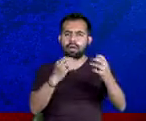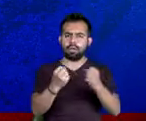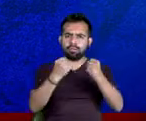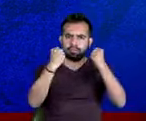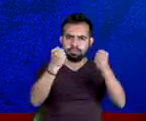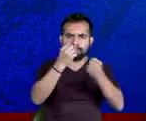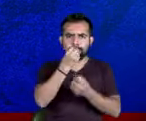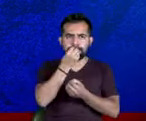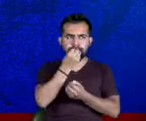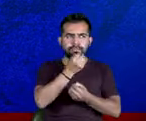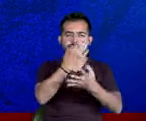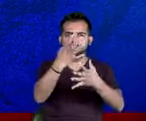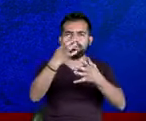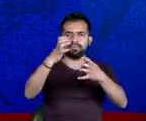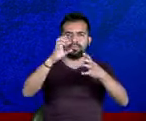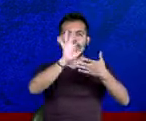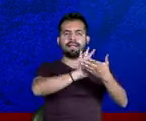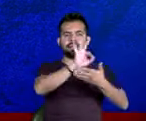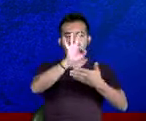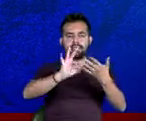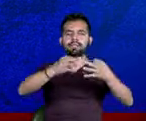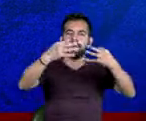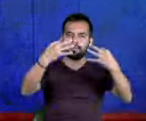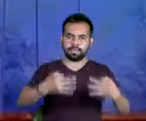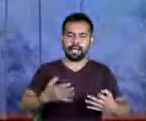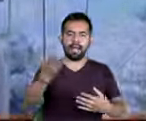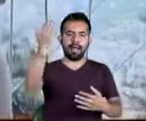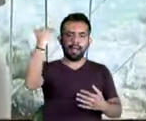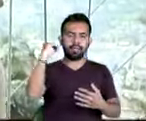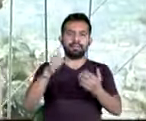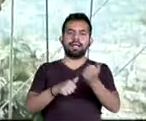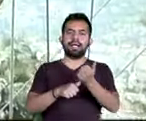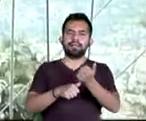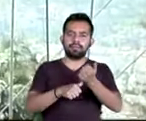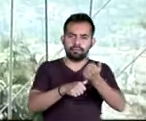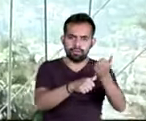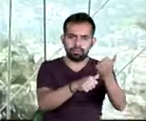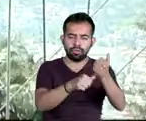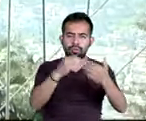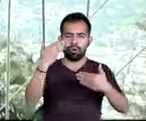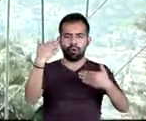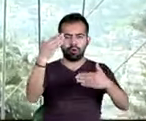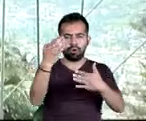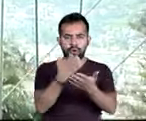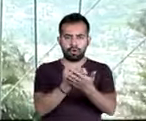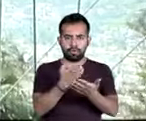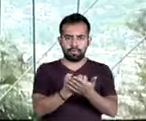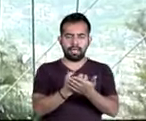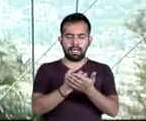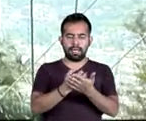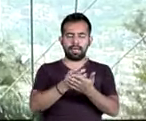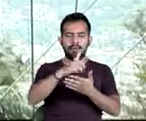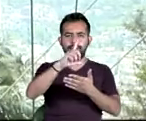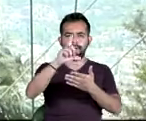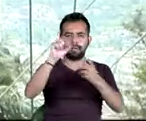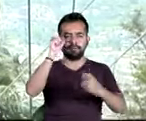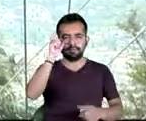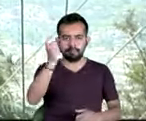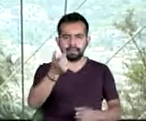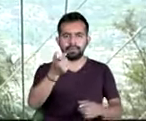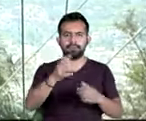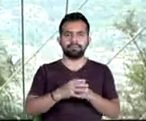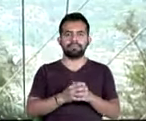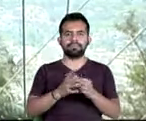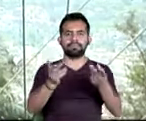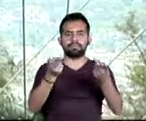de información estadística oficial, asesora en Desarrollo Sostenible, Economía y Política Fiscal, especialista en sistemas de seguimiento,